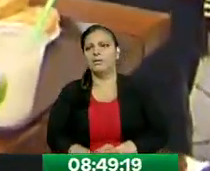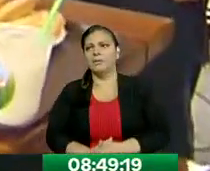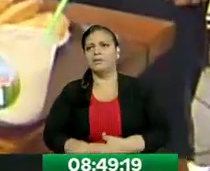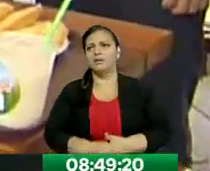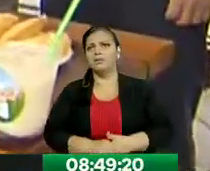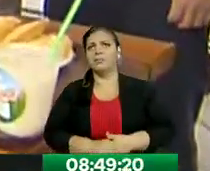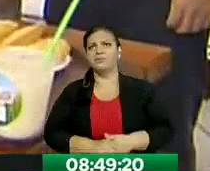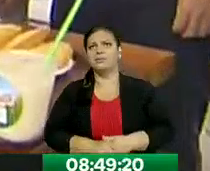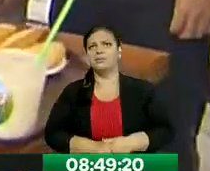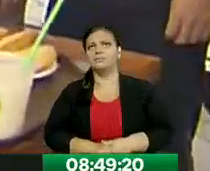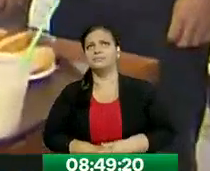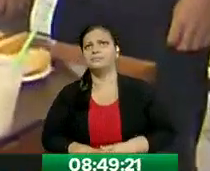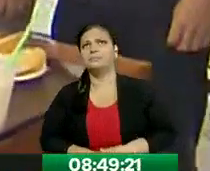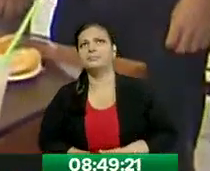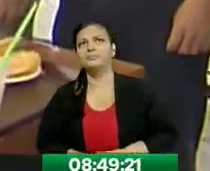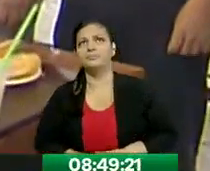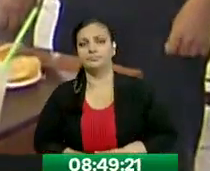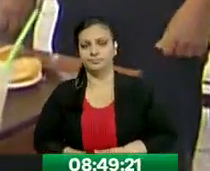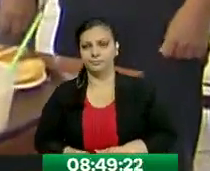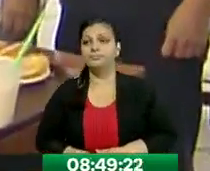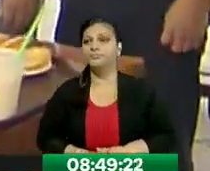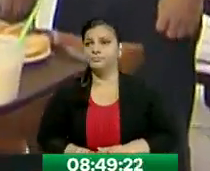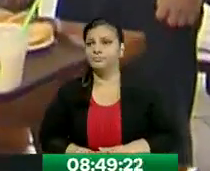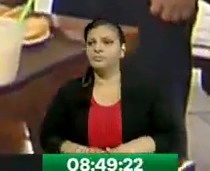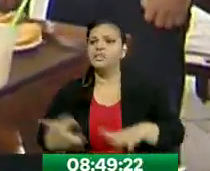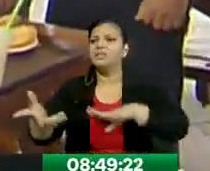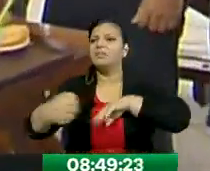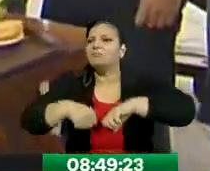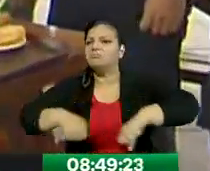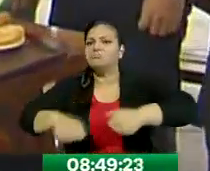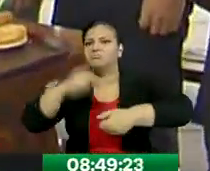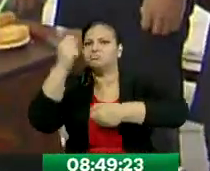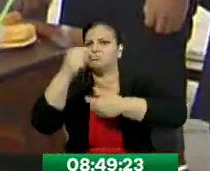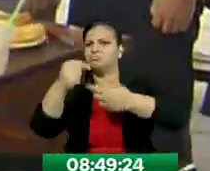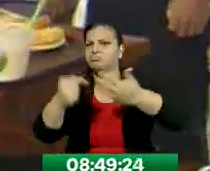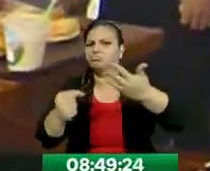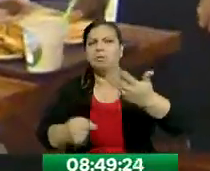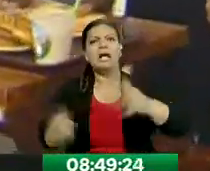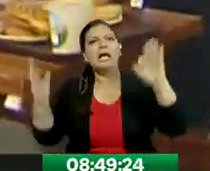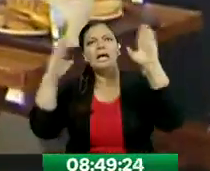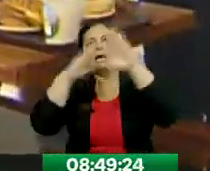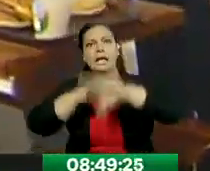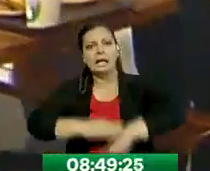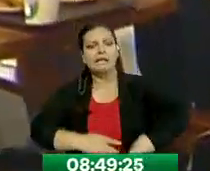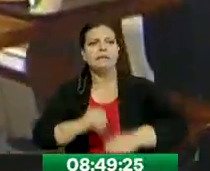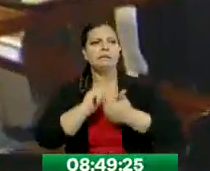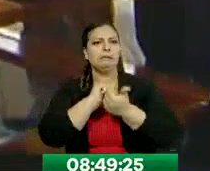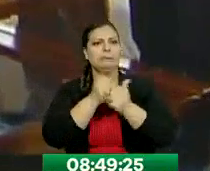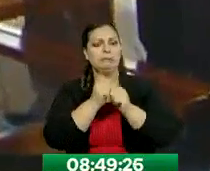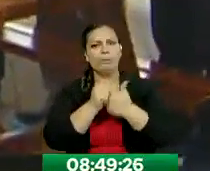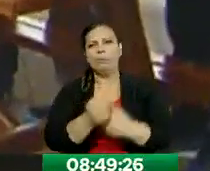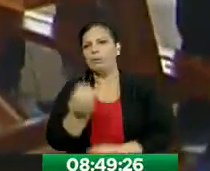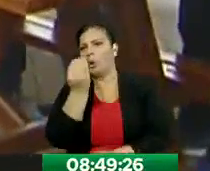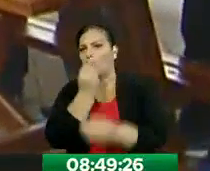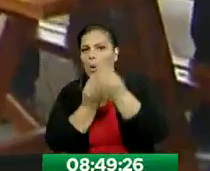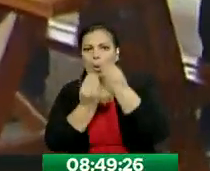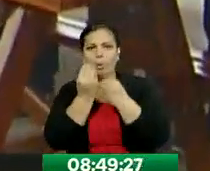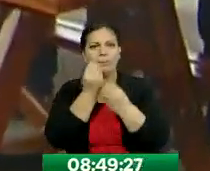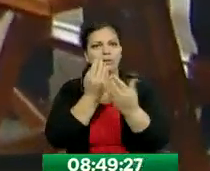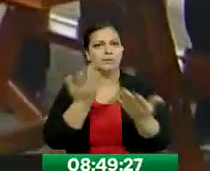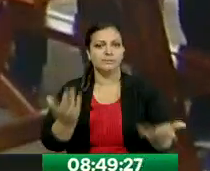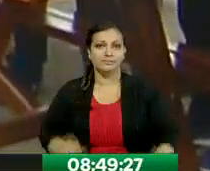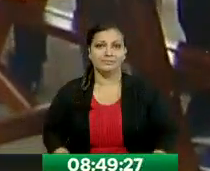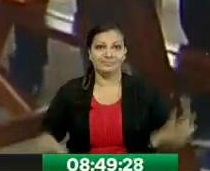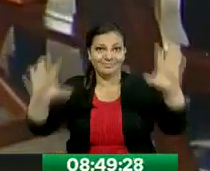también las canchas gratuitas para todos. Pueden venir a hacer deporte, pueden venir a disfrutar de la comida, y también en la noche pues tenemos